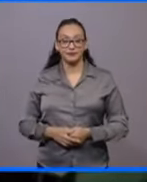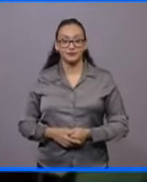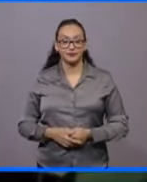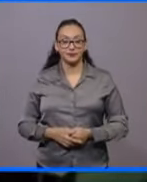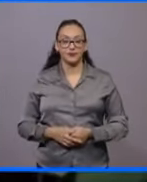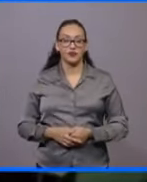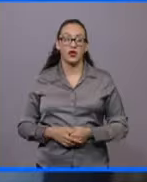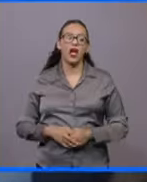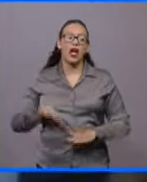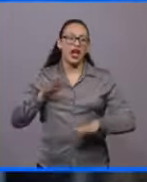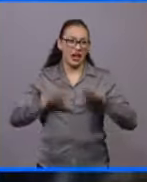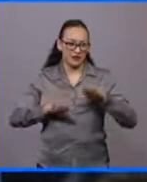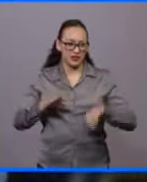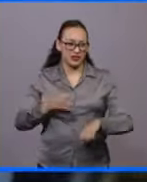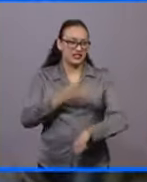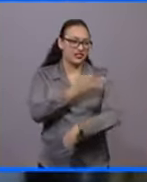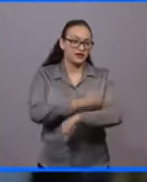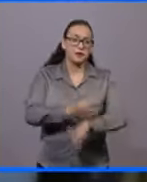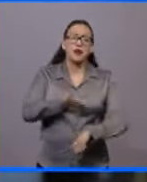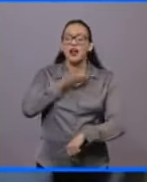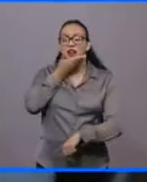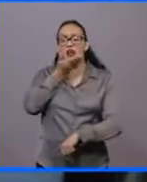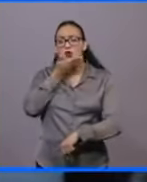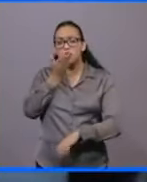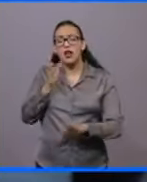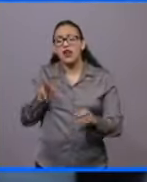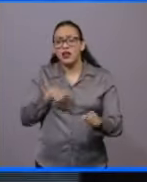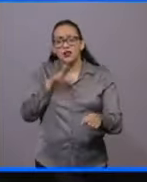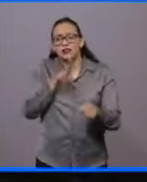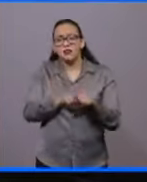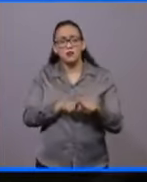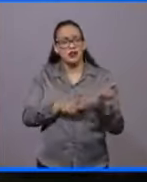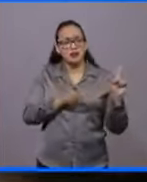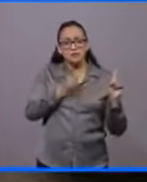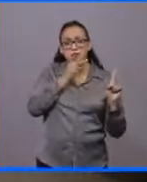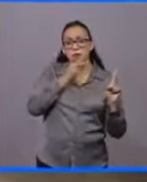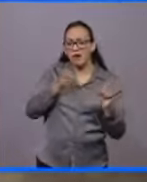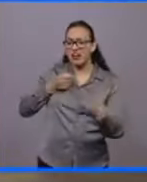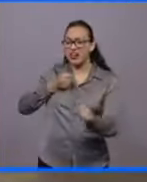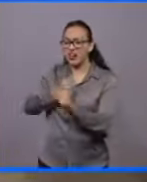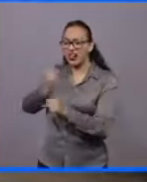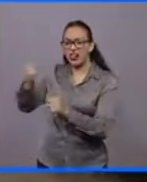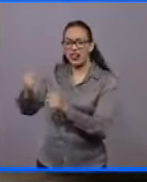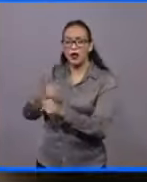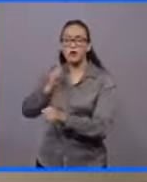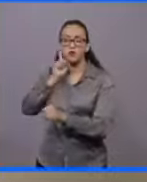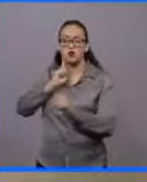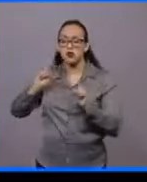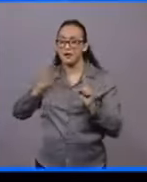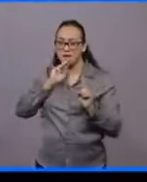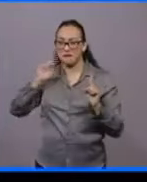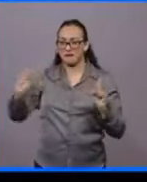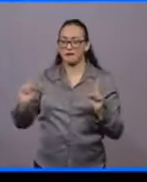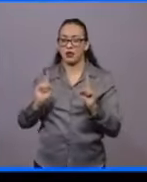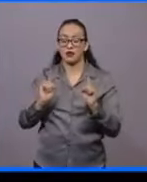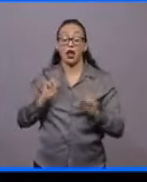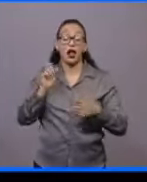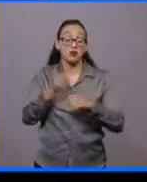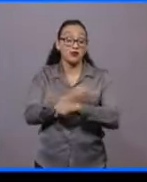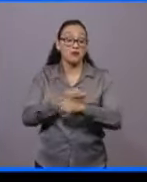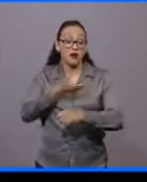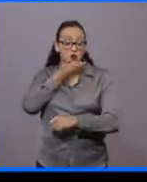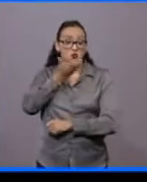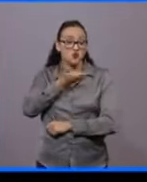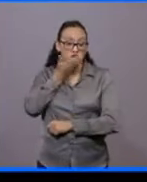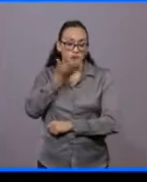La normalización de la violencia intrafamiliar hace casi imposible que las víctimas acudan en búsqueda de ayuda y a demandar.